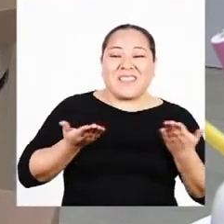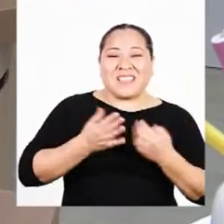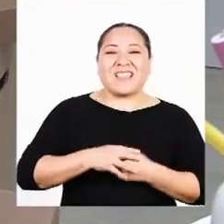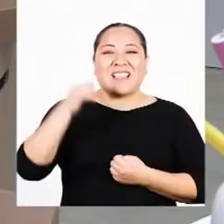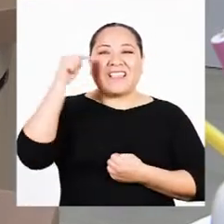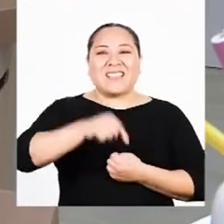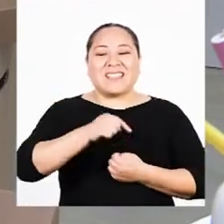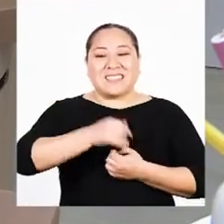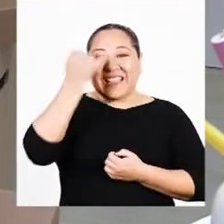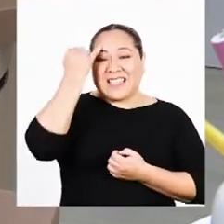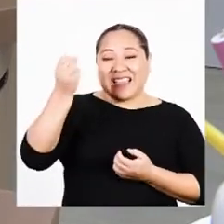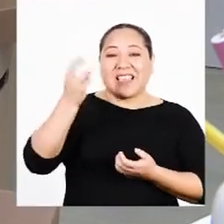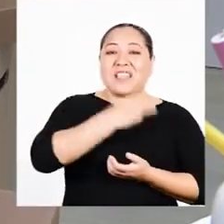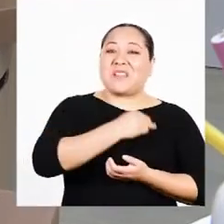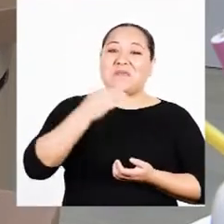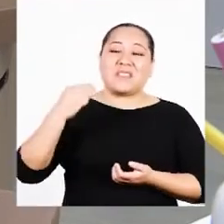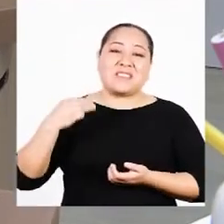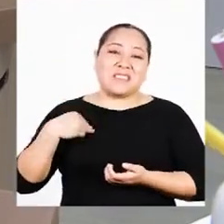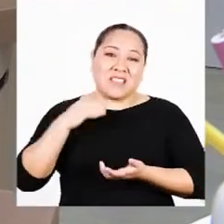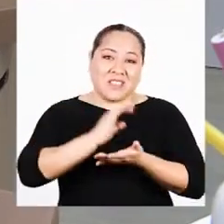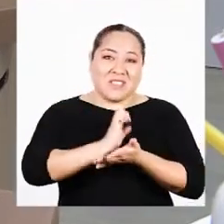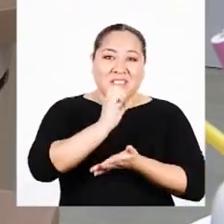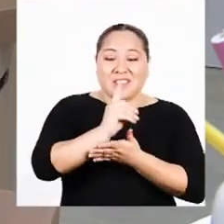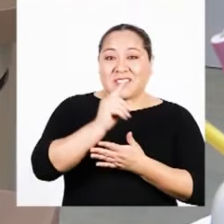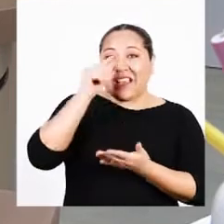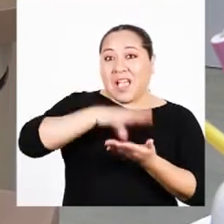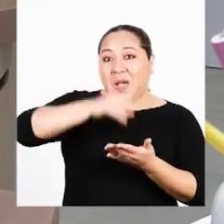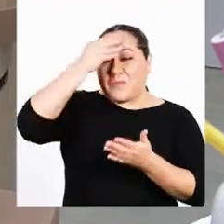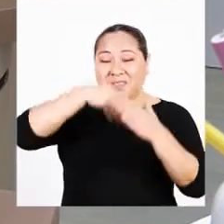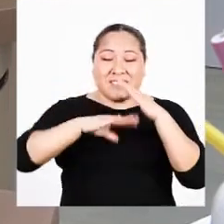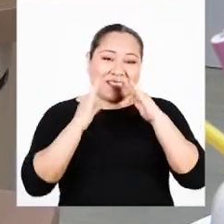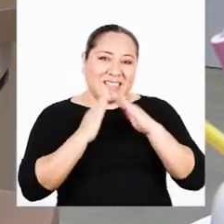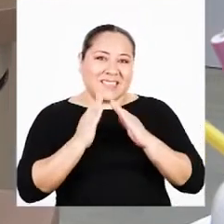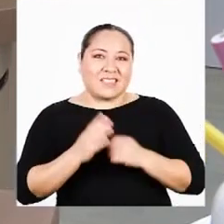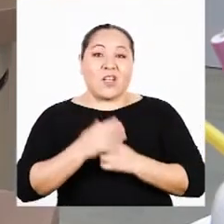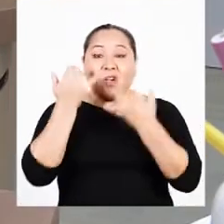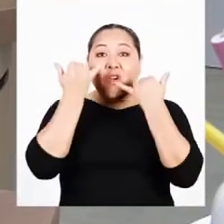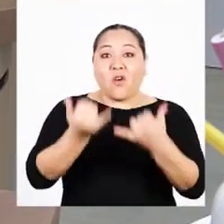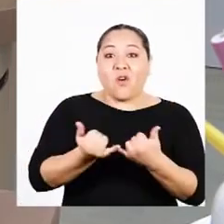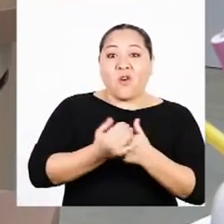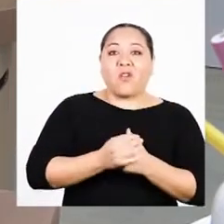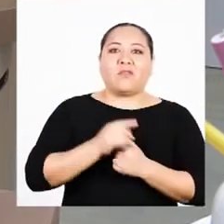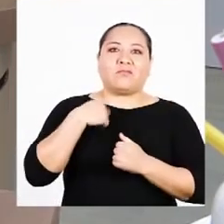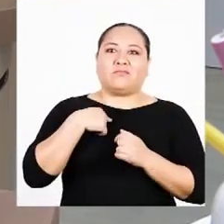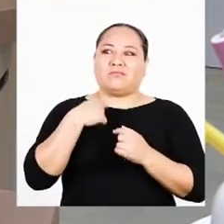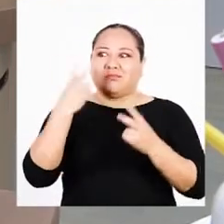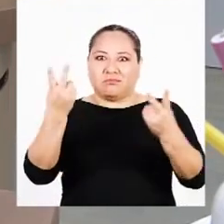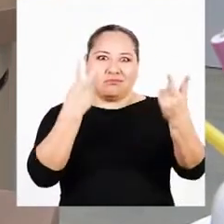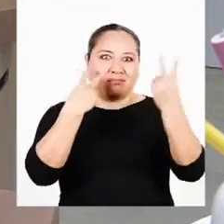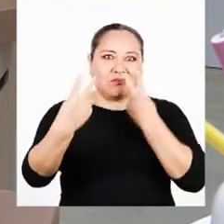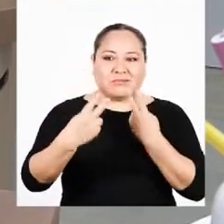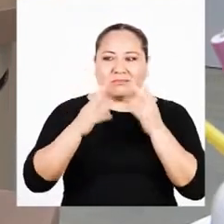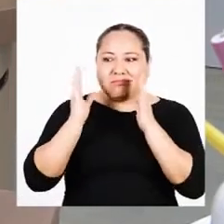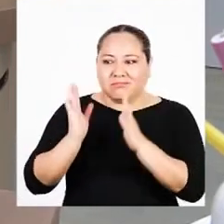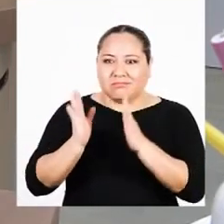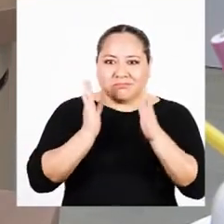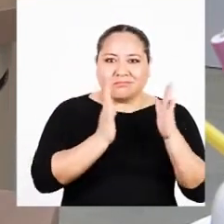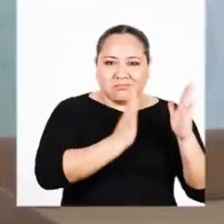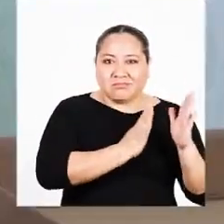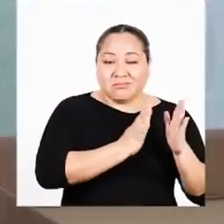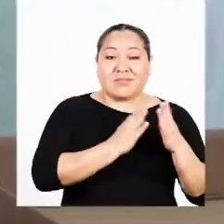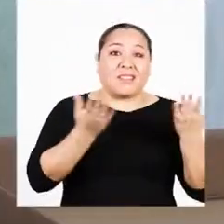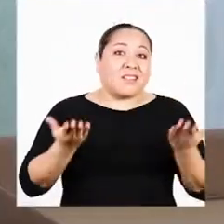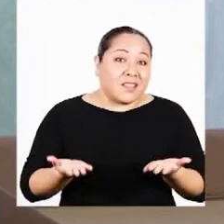Bienvenidas y bienvenidos a esta iniciativa del Ministerio de Educación. Aprendo en casa. Hoy me han encontrado en plena